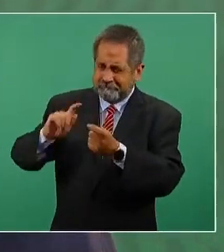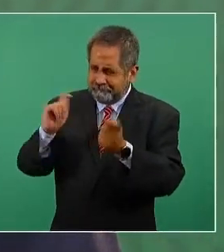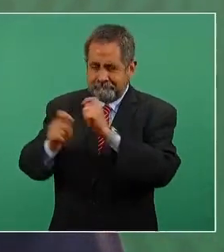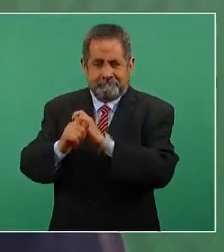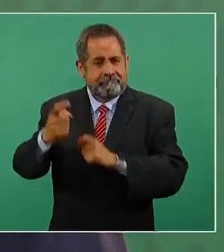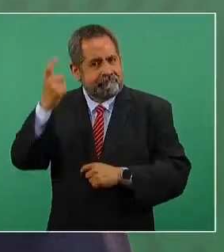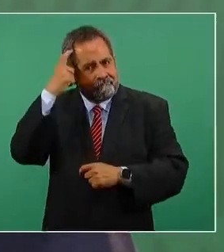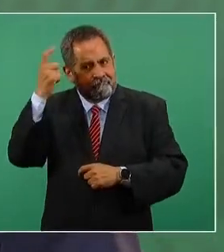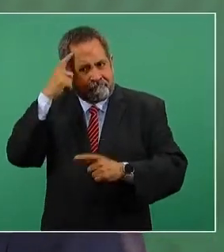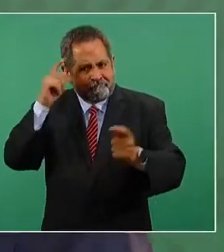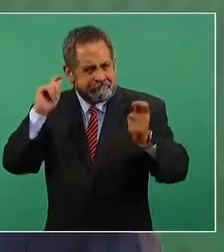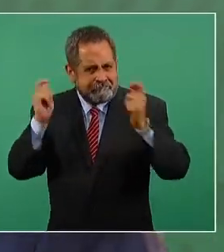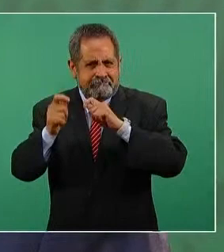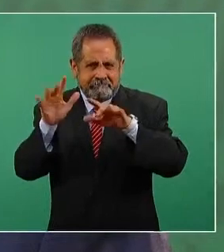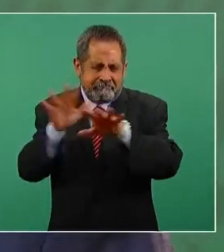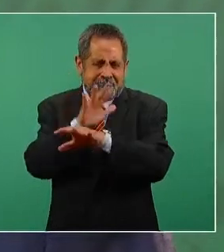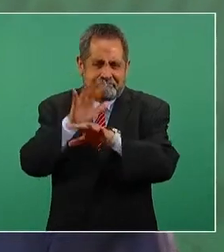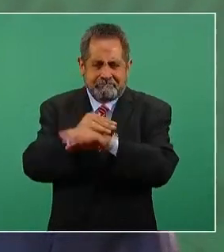el cambio de mentalidad.